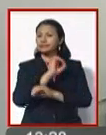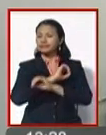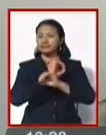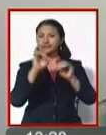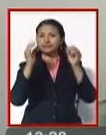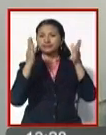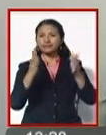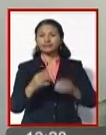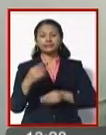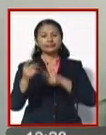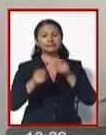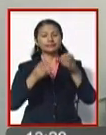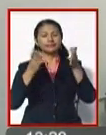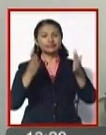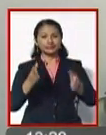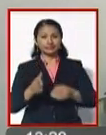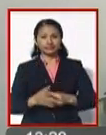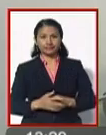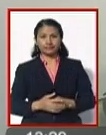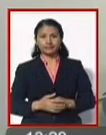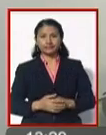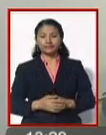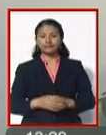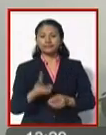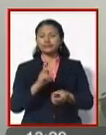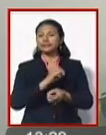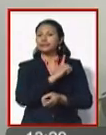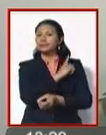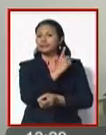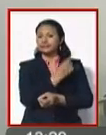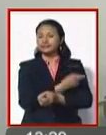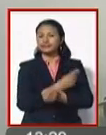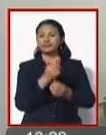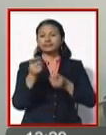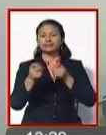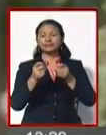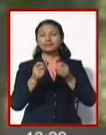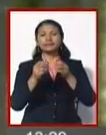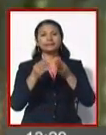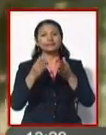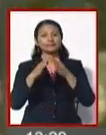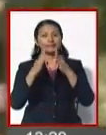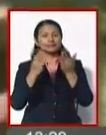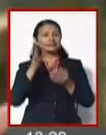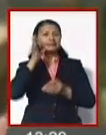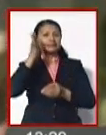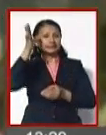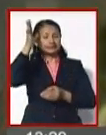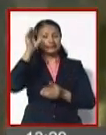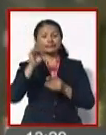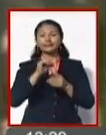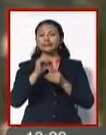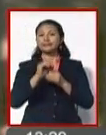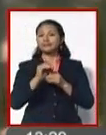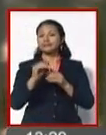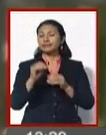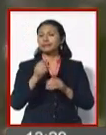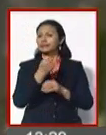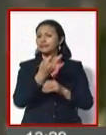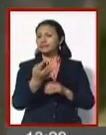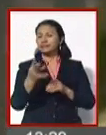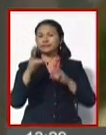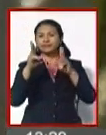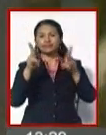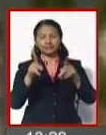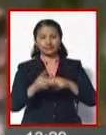ningún director, en este caso distrital, director de unidad educativa, padres de familia o juntas escolares o